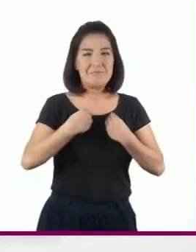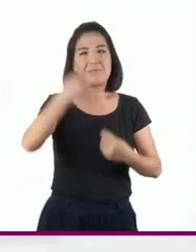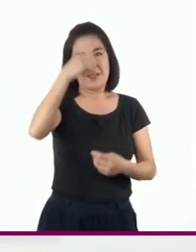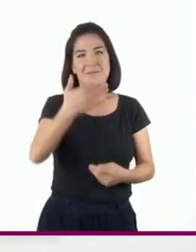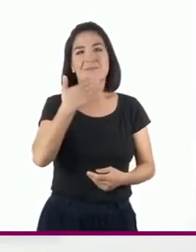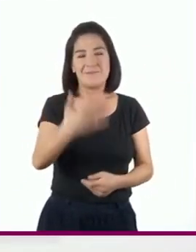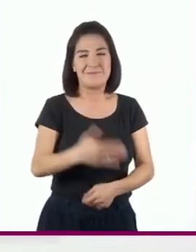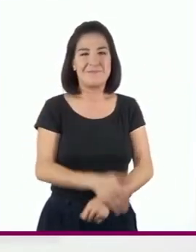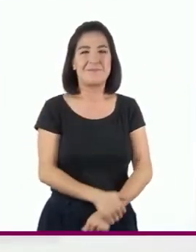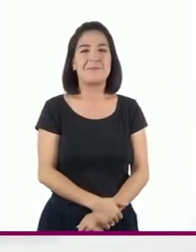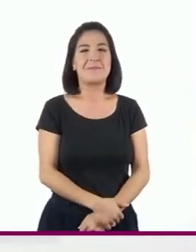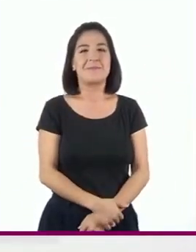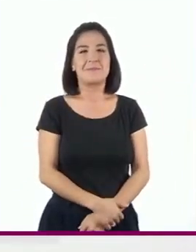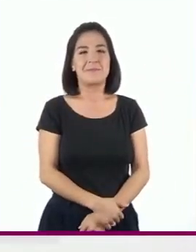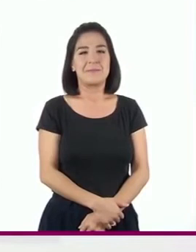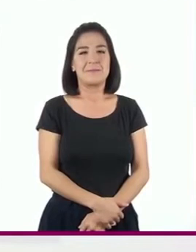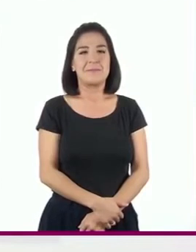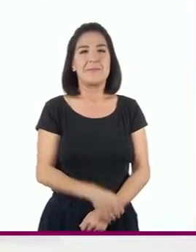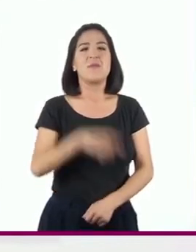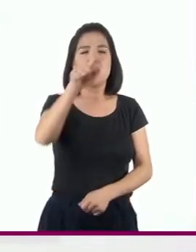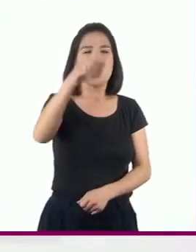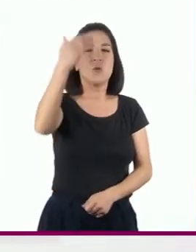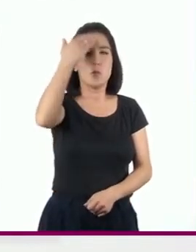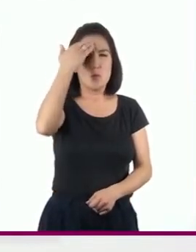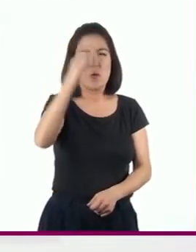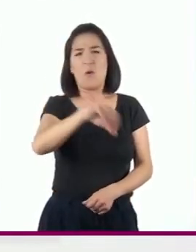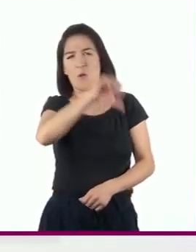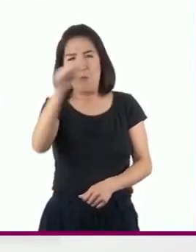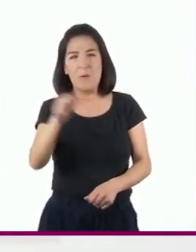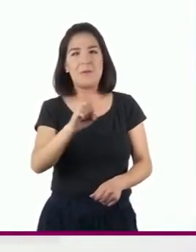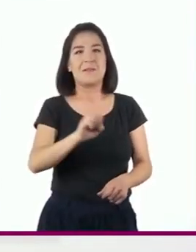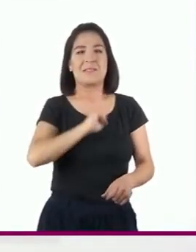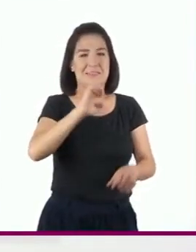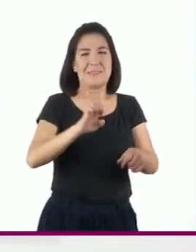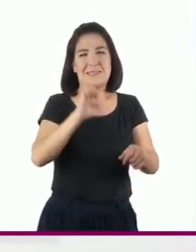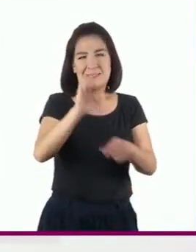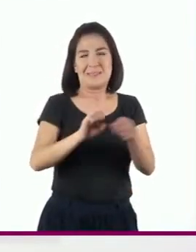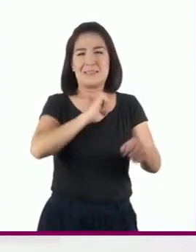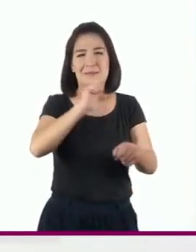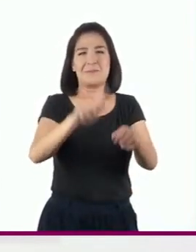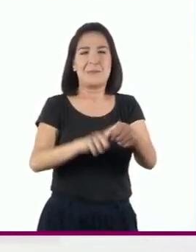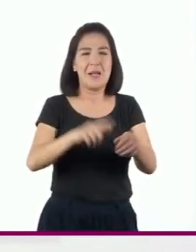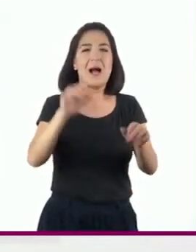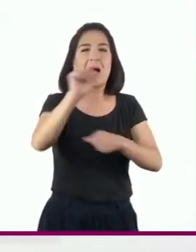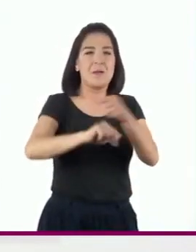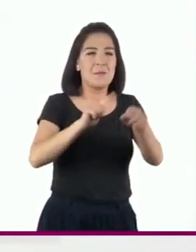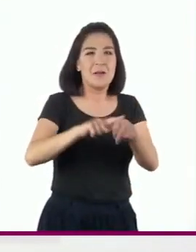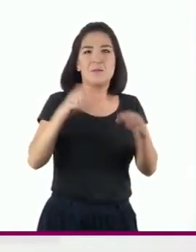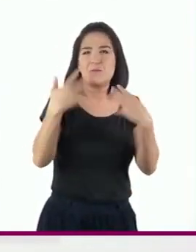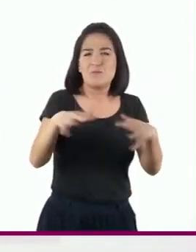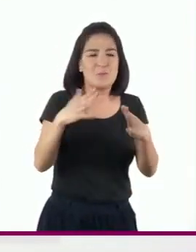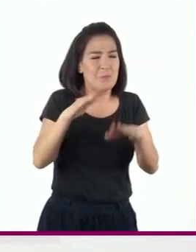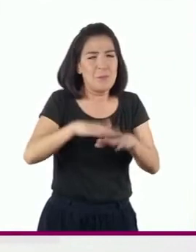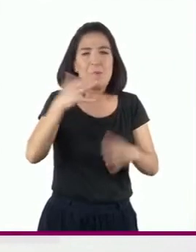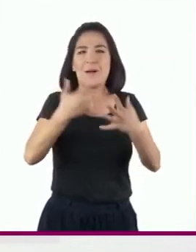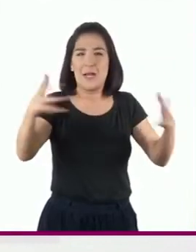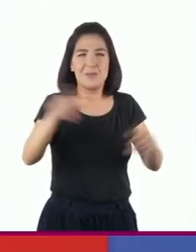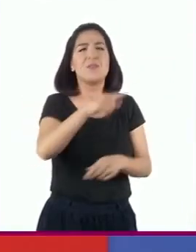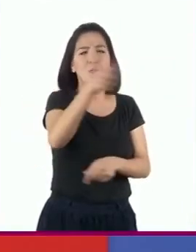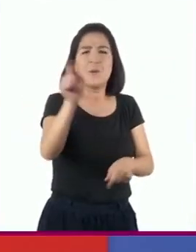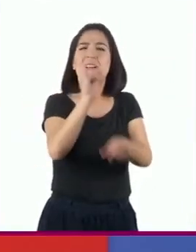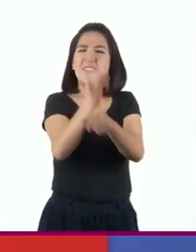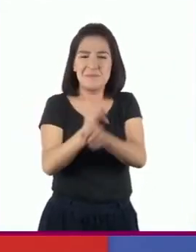los pinzones como las tortugas gigantes lograron adaptarse a las condiciones del ambiente y desarrollaron características ventajosas